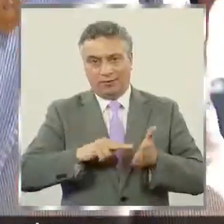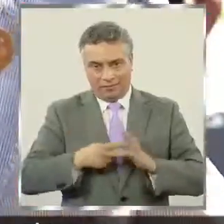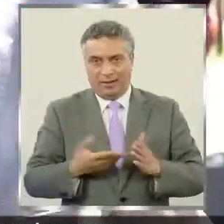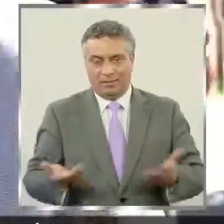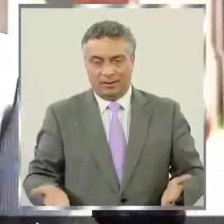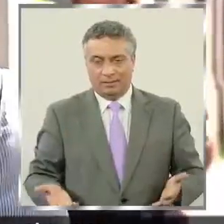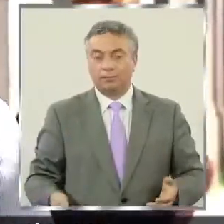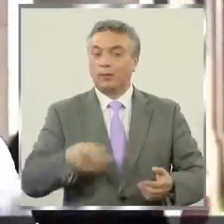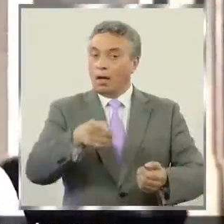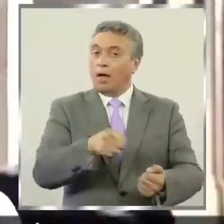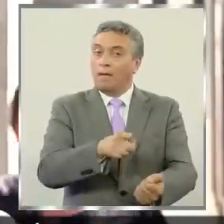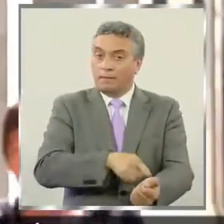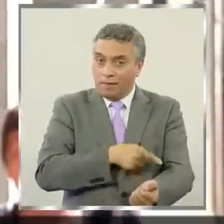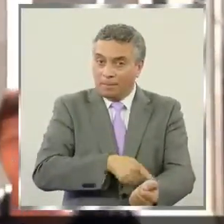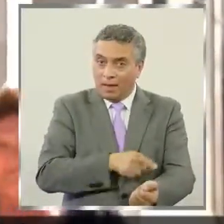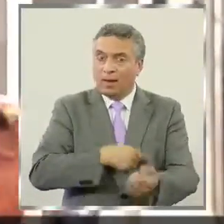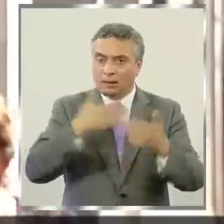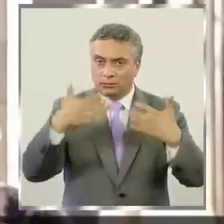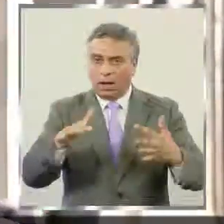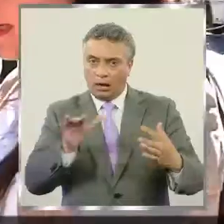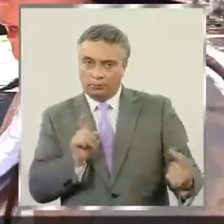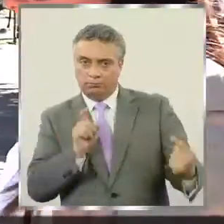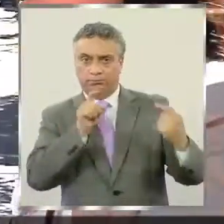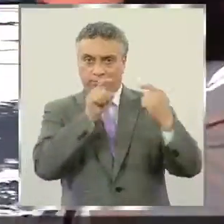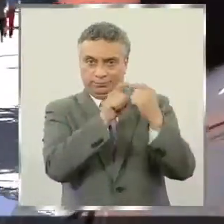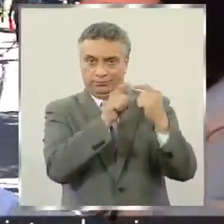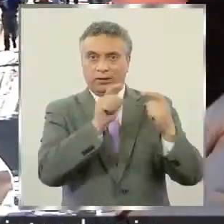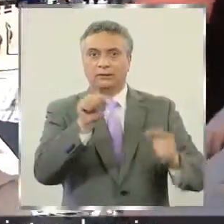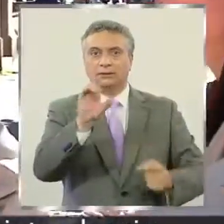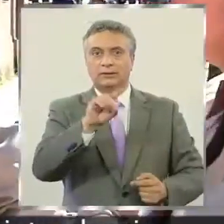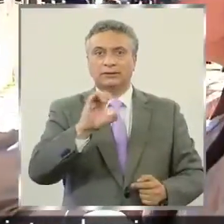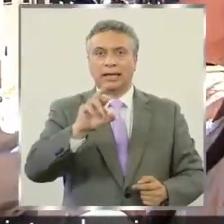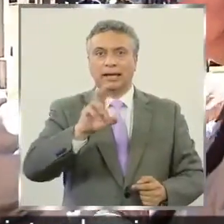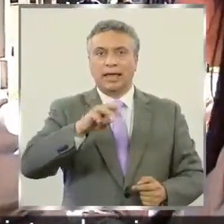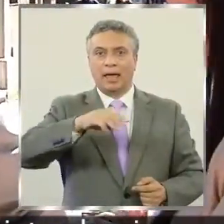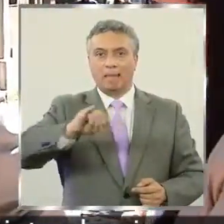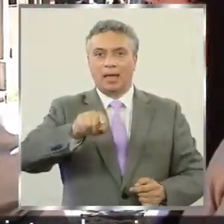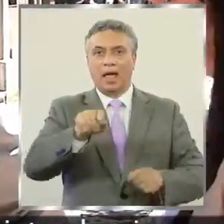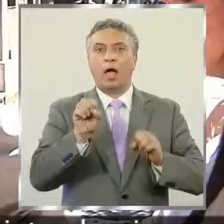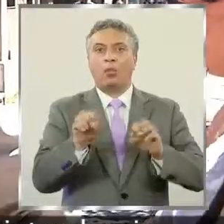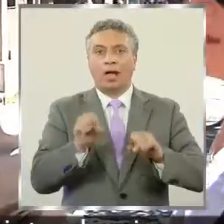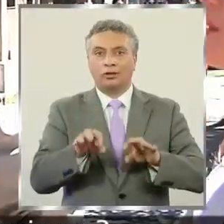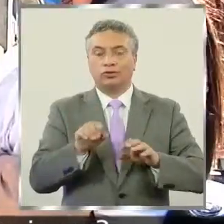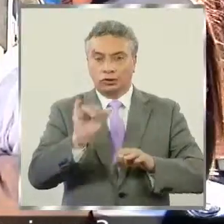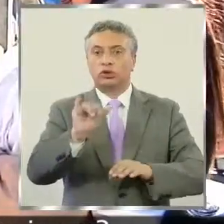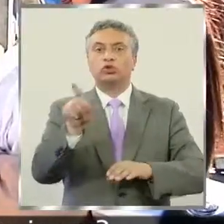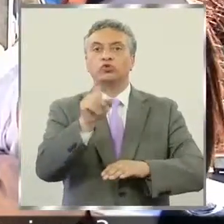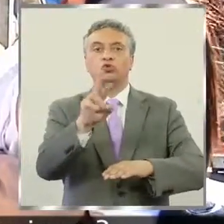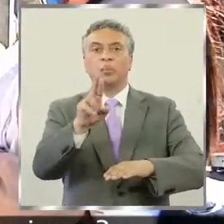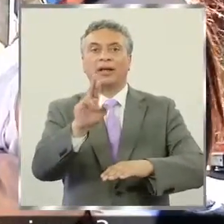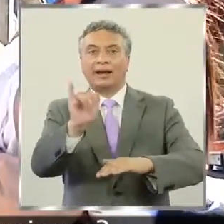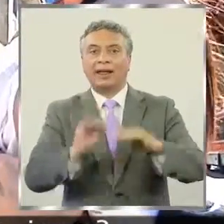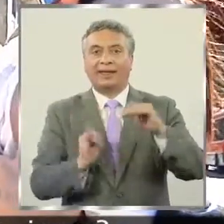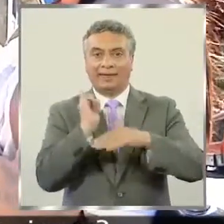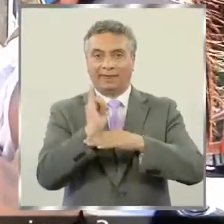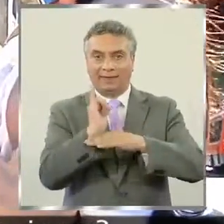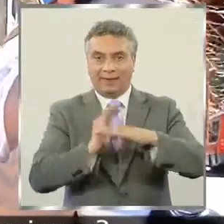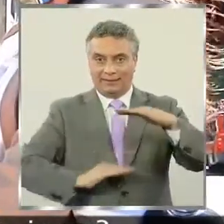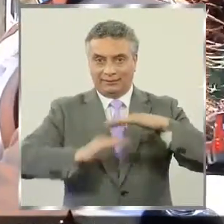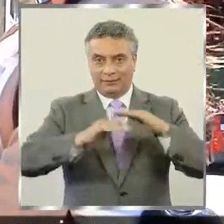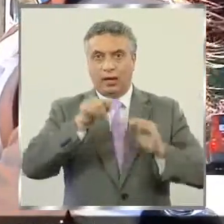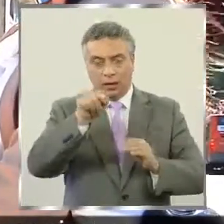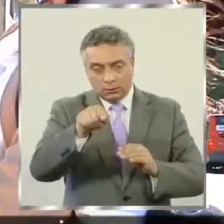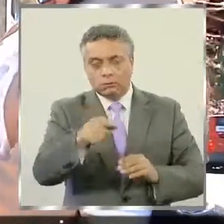Las familias han tomado contacto con el Seremi de Educación e iniciaron gestiones con la superintendencia. ¿Cuáles son las posibles